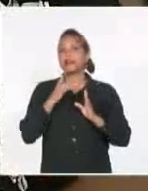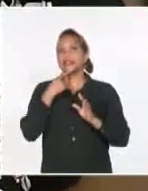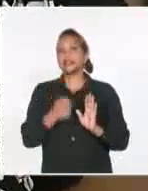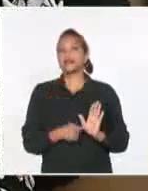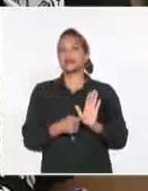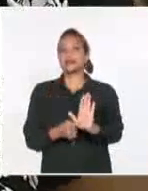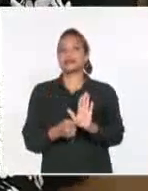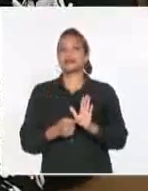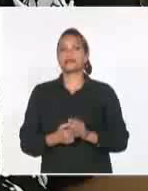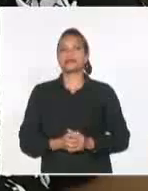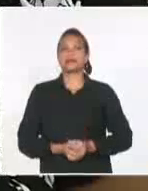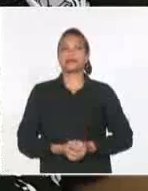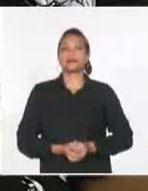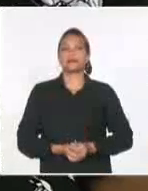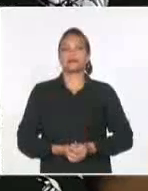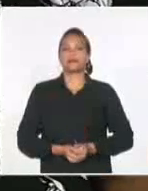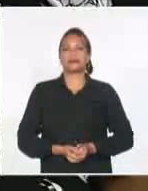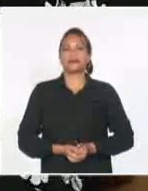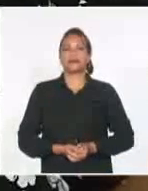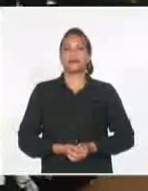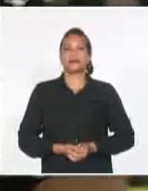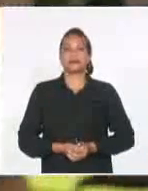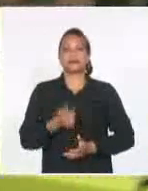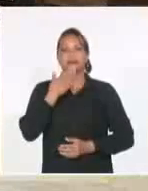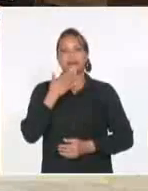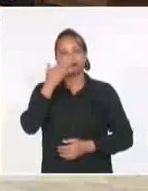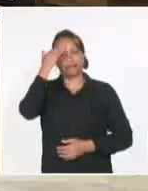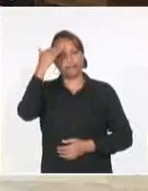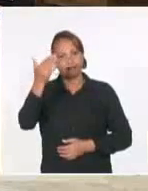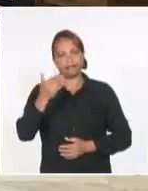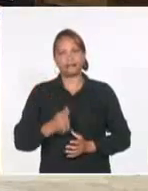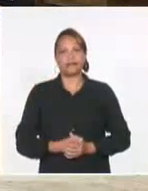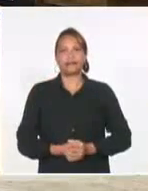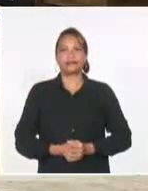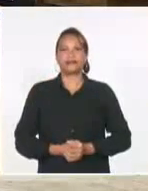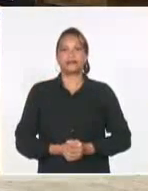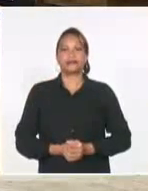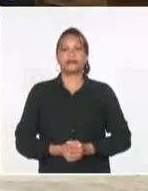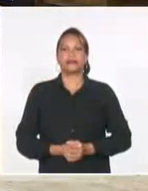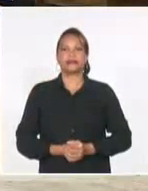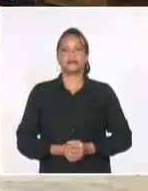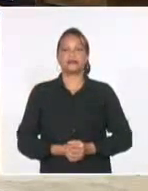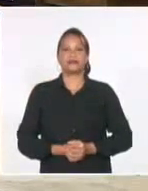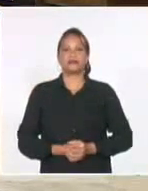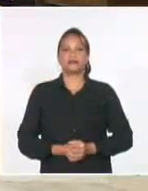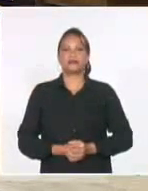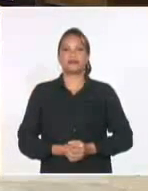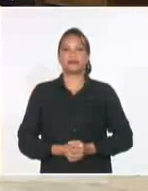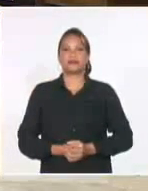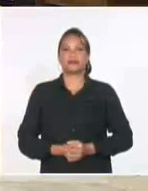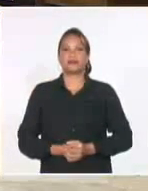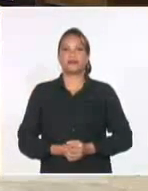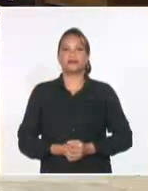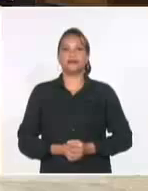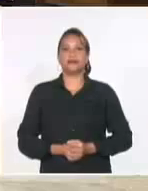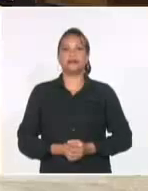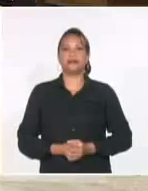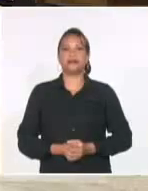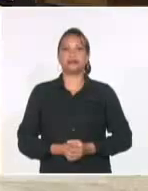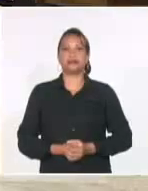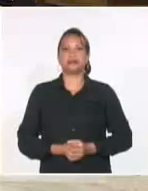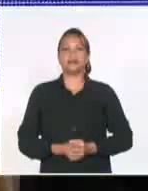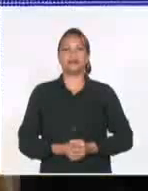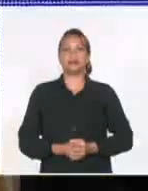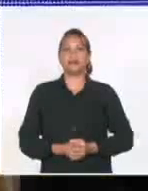ocurrir en la ONU en los próximos días. Muchas gracias. Sí, muchas gracias. Hace apenas hora y